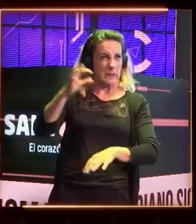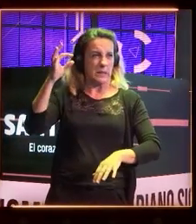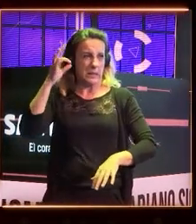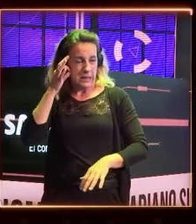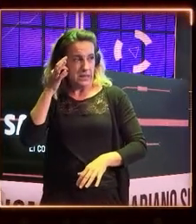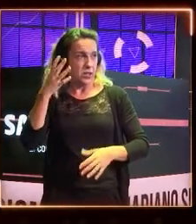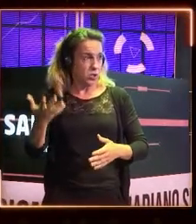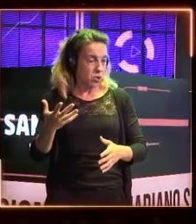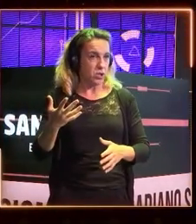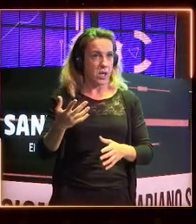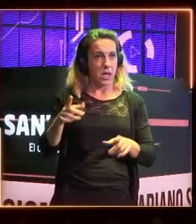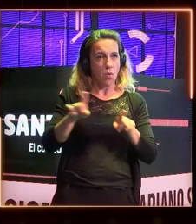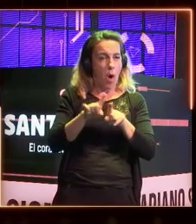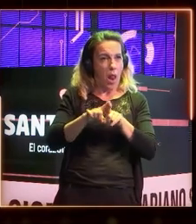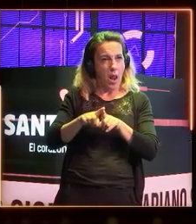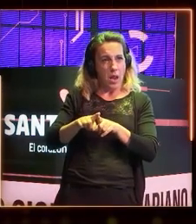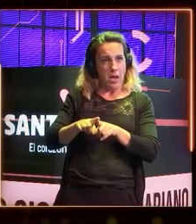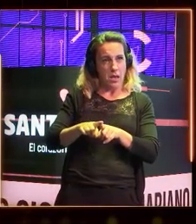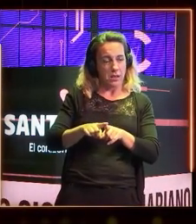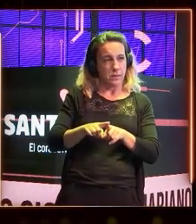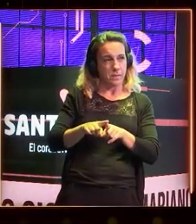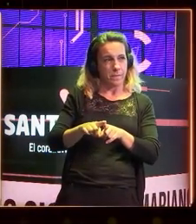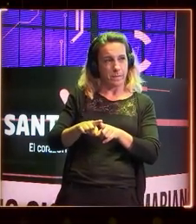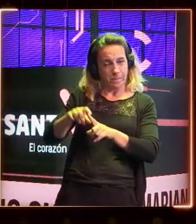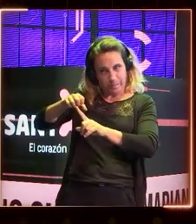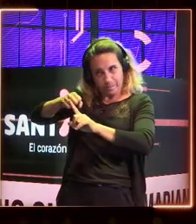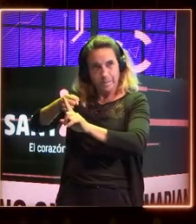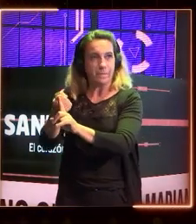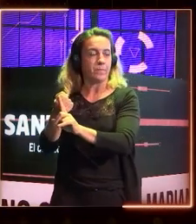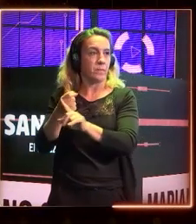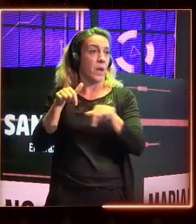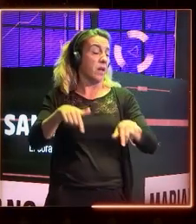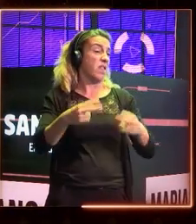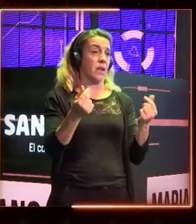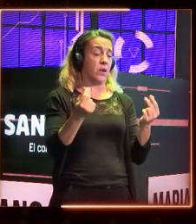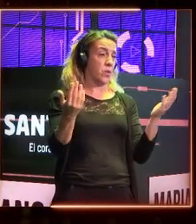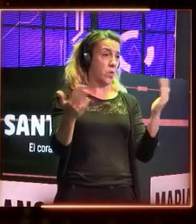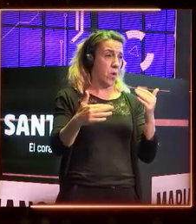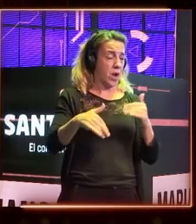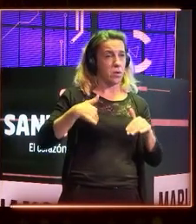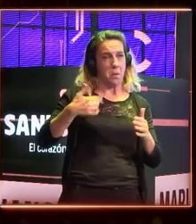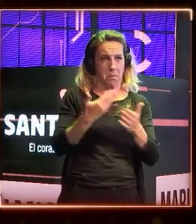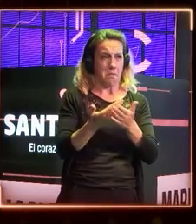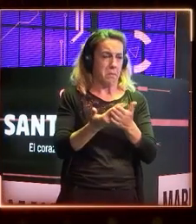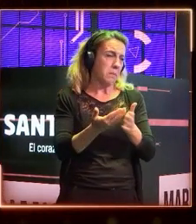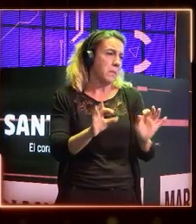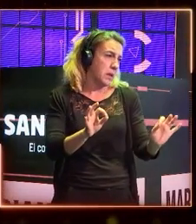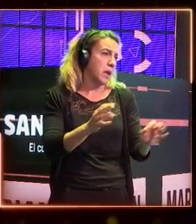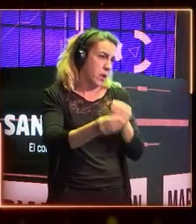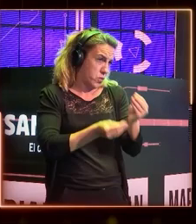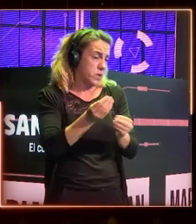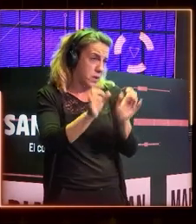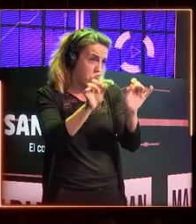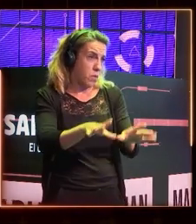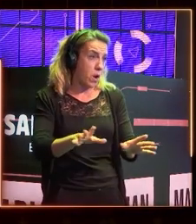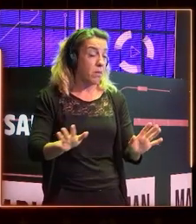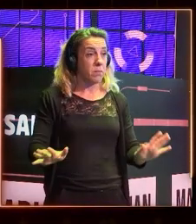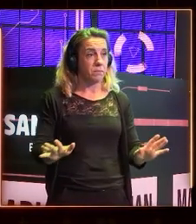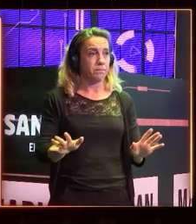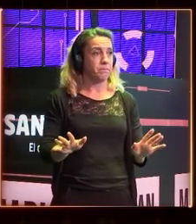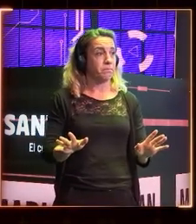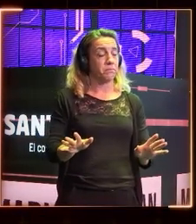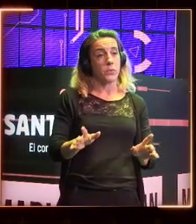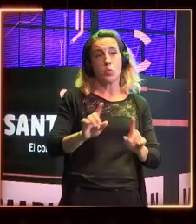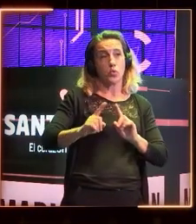y y estaban todos como así pero aquí no había dinero Yo le pedí que lo hagan pero si hubiese habido dinero hubiese sido Exactamente igual y es que hay una